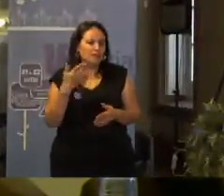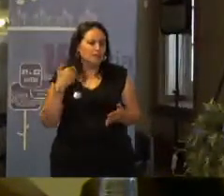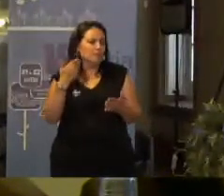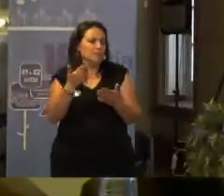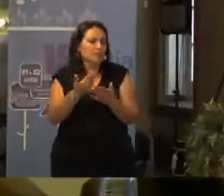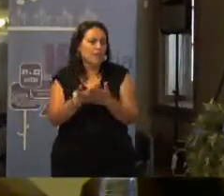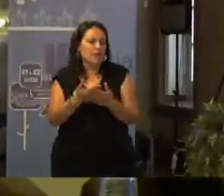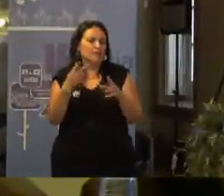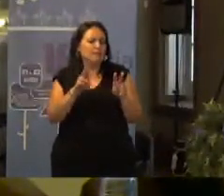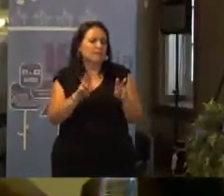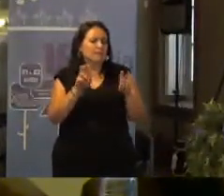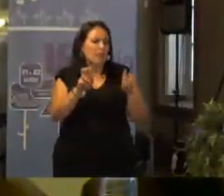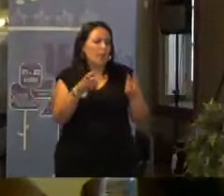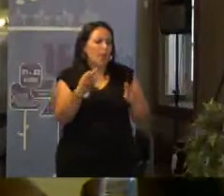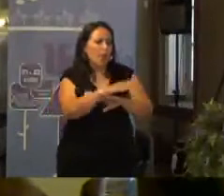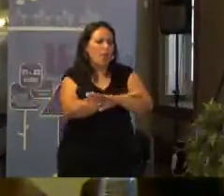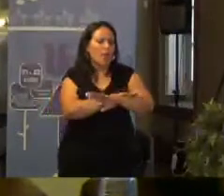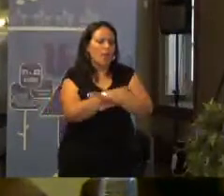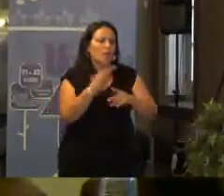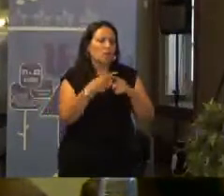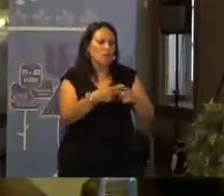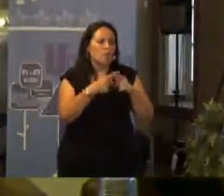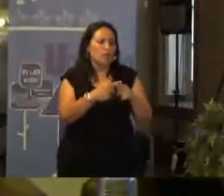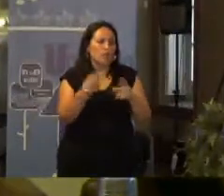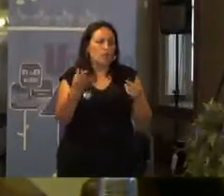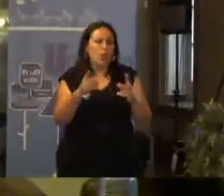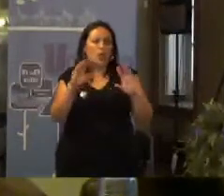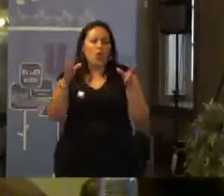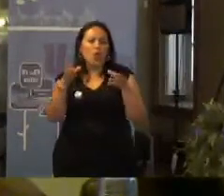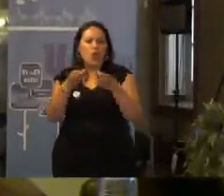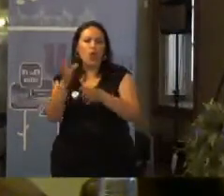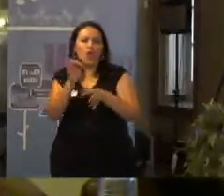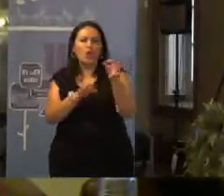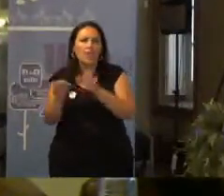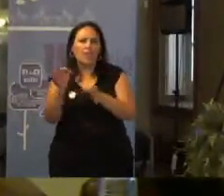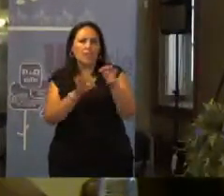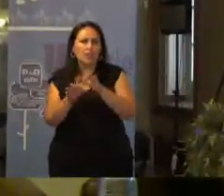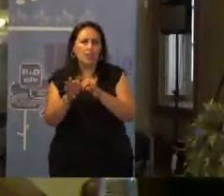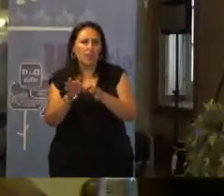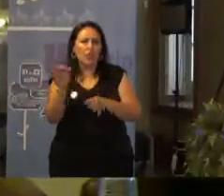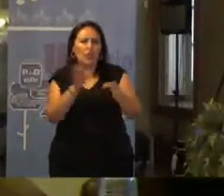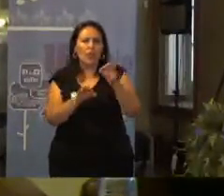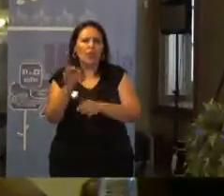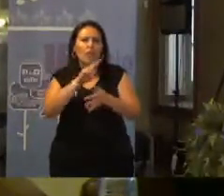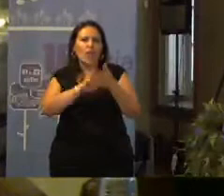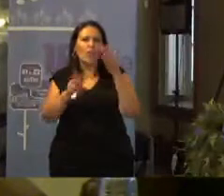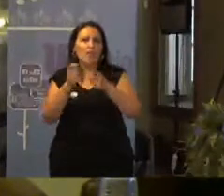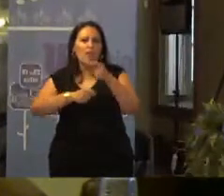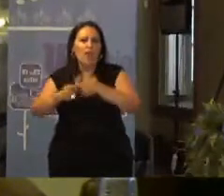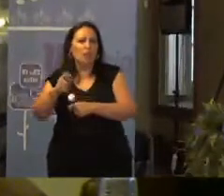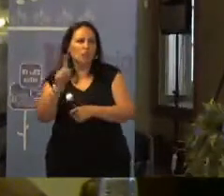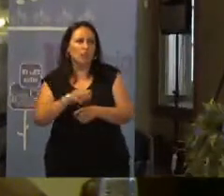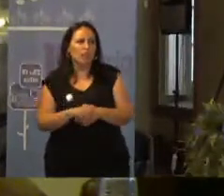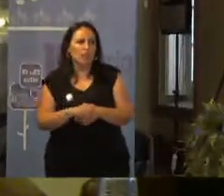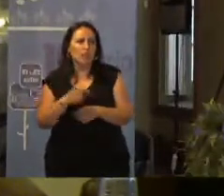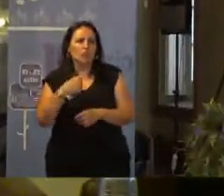o bipartito con unha organización que andaba por aí que se chamaba Galiza non se vende? Eu non a